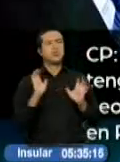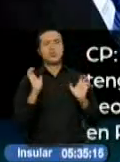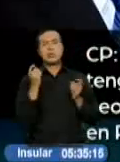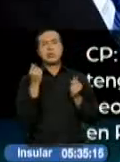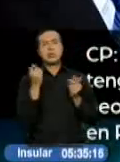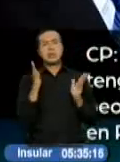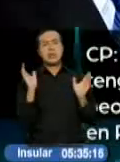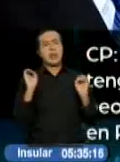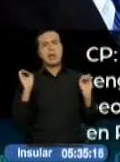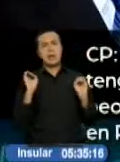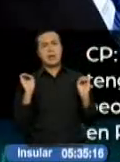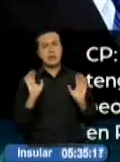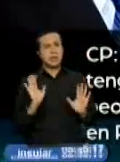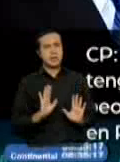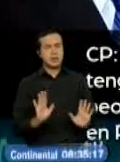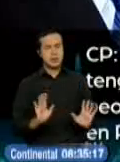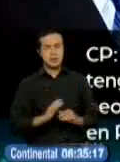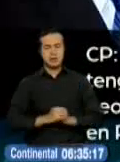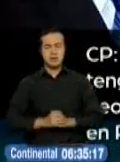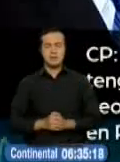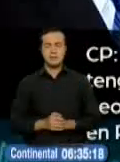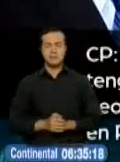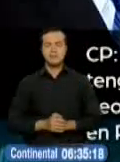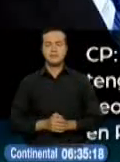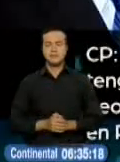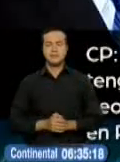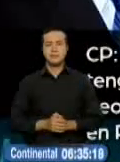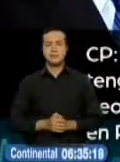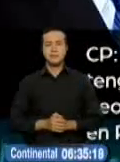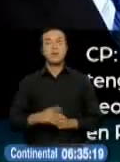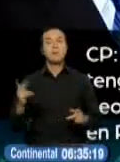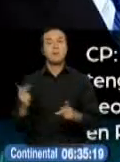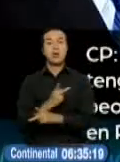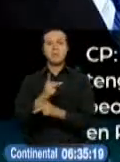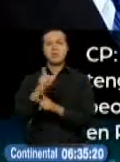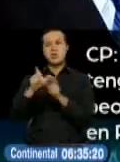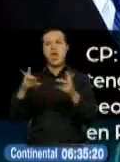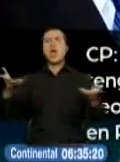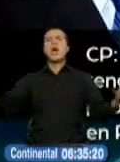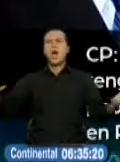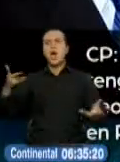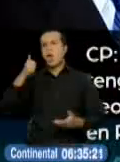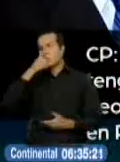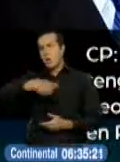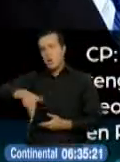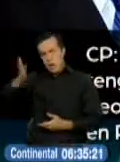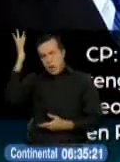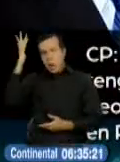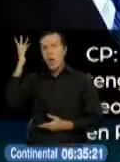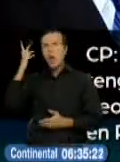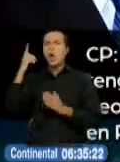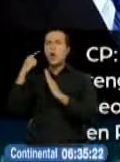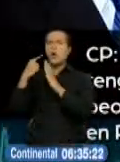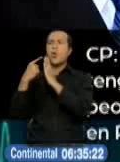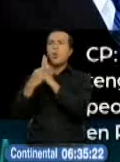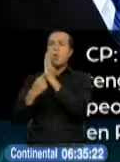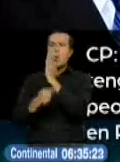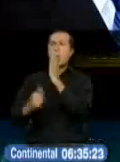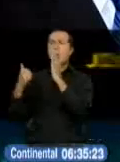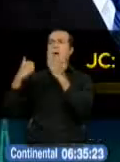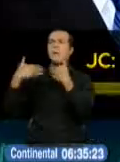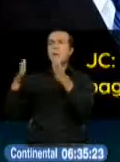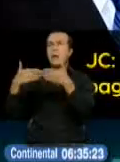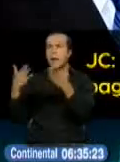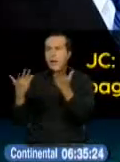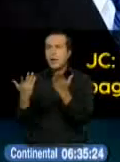efectivo, no tengo nada. Es lo peor, la gente, ah, puta, corrieron, abrí cuentas en Panamá,